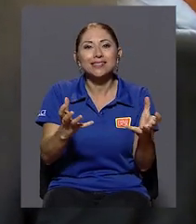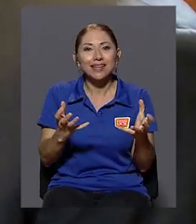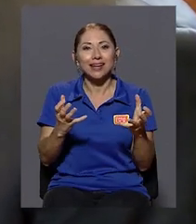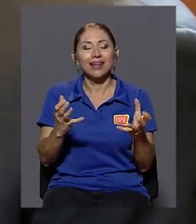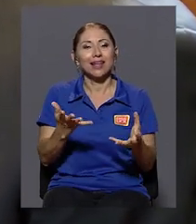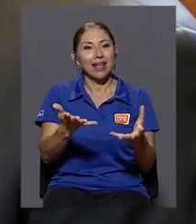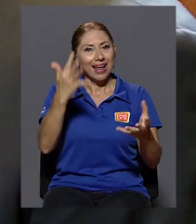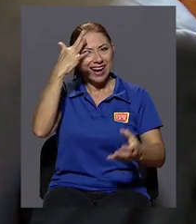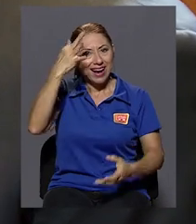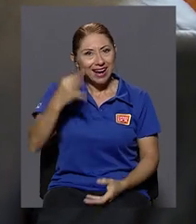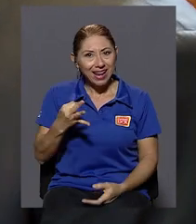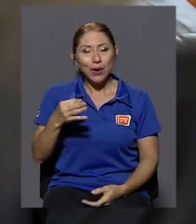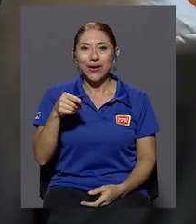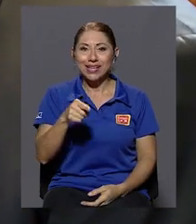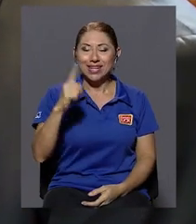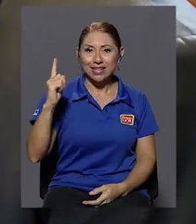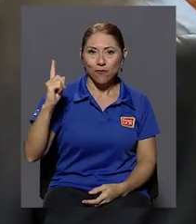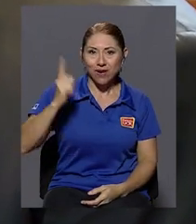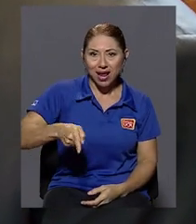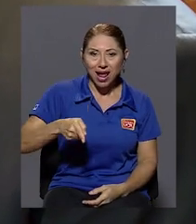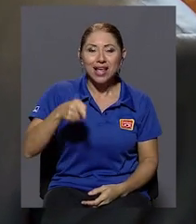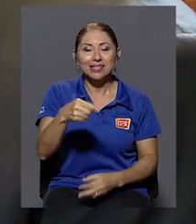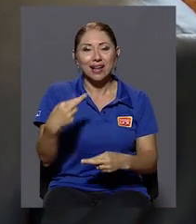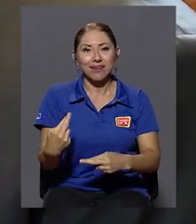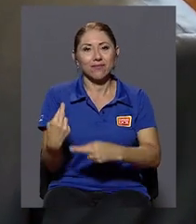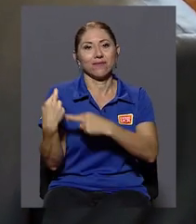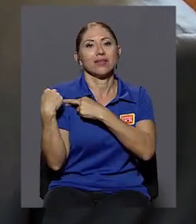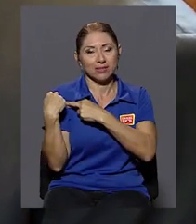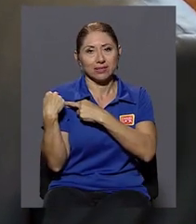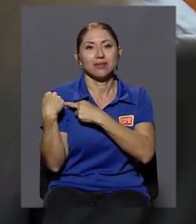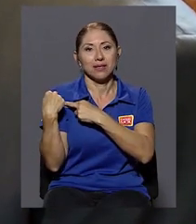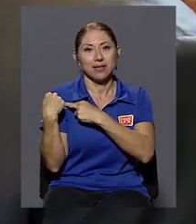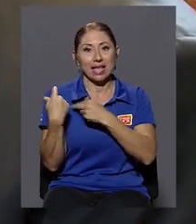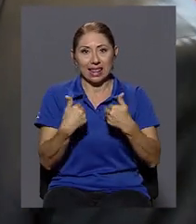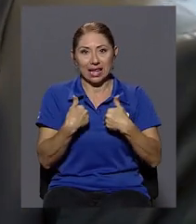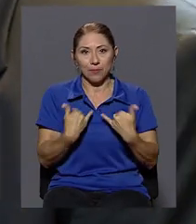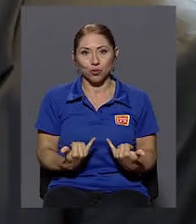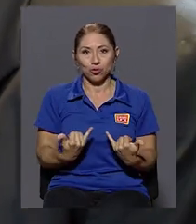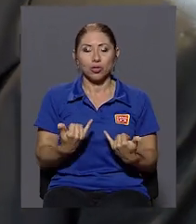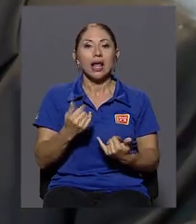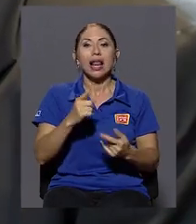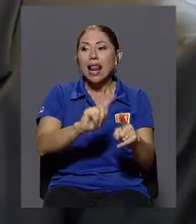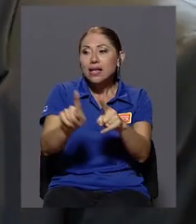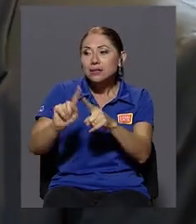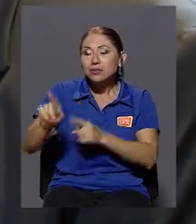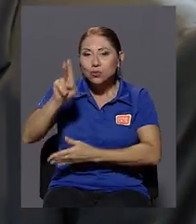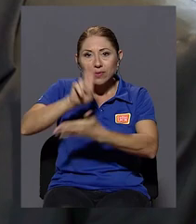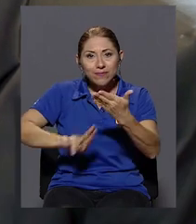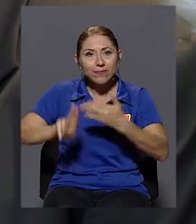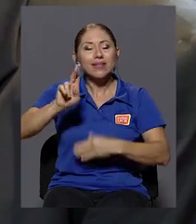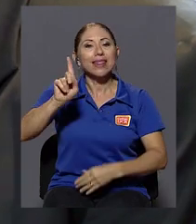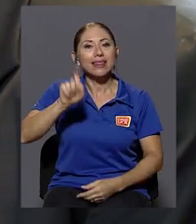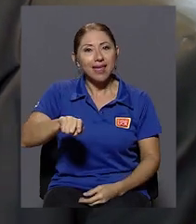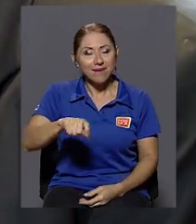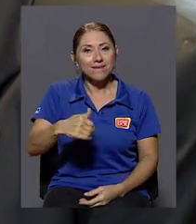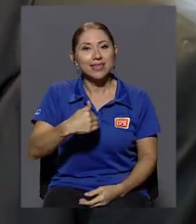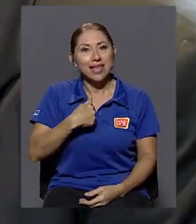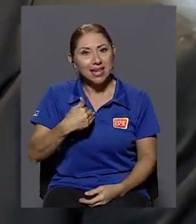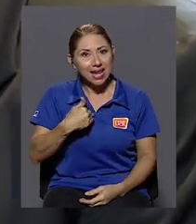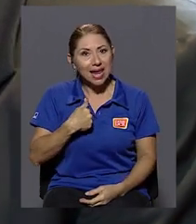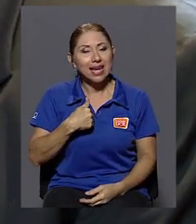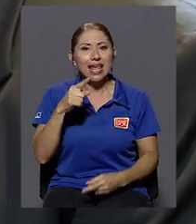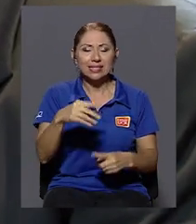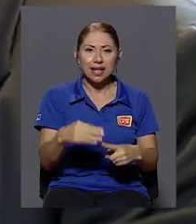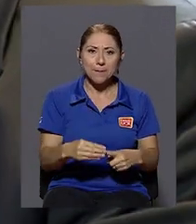es la obligación y la responsabilidad que tenemos. Las universidades tienen que tener